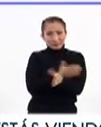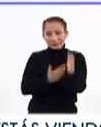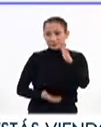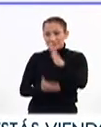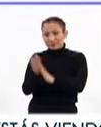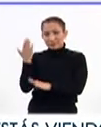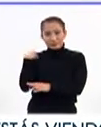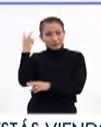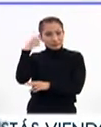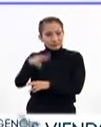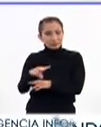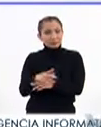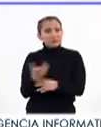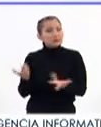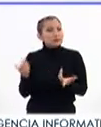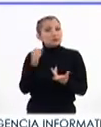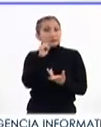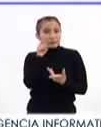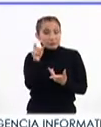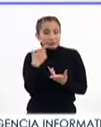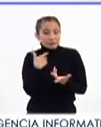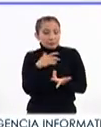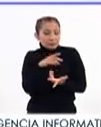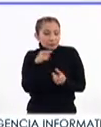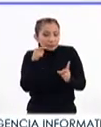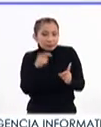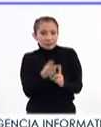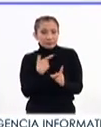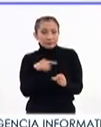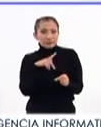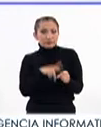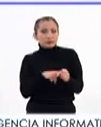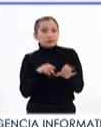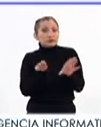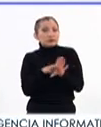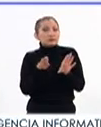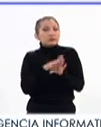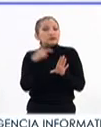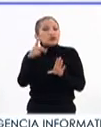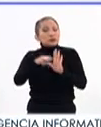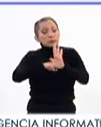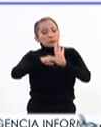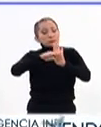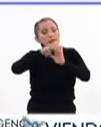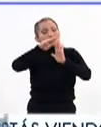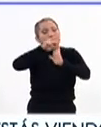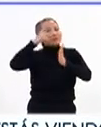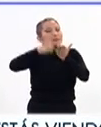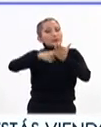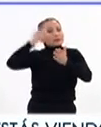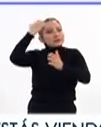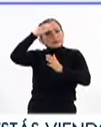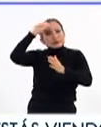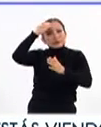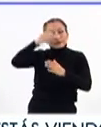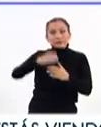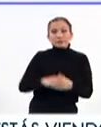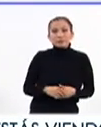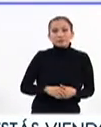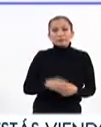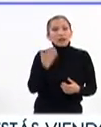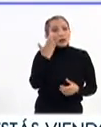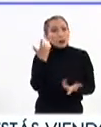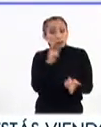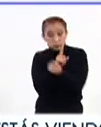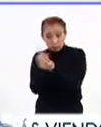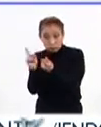han ido a viajar, pues también está la parte personal. ¿Cómo fue esta madurez tuya dentro de esta experiencia? Creemos